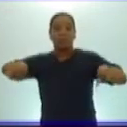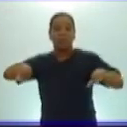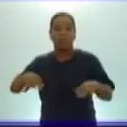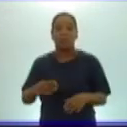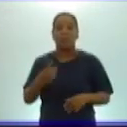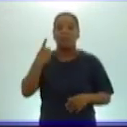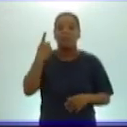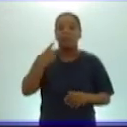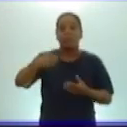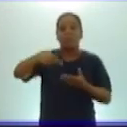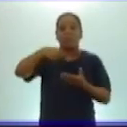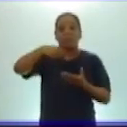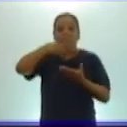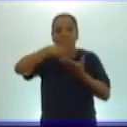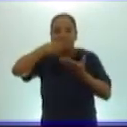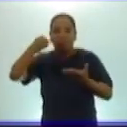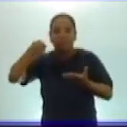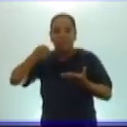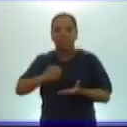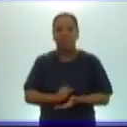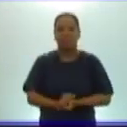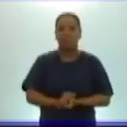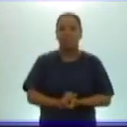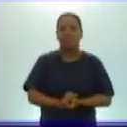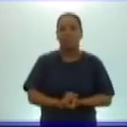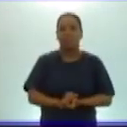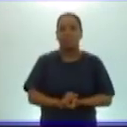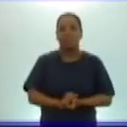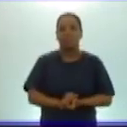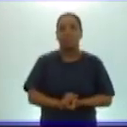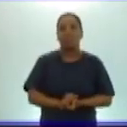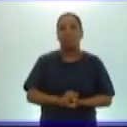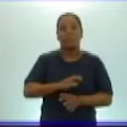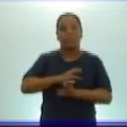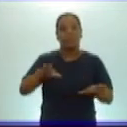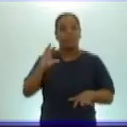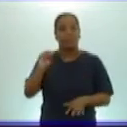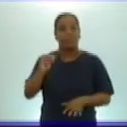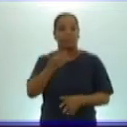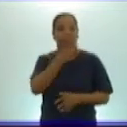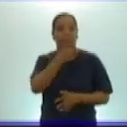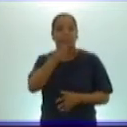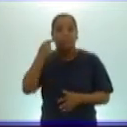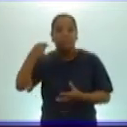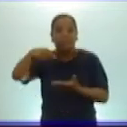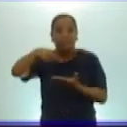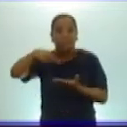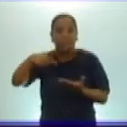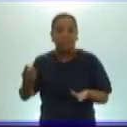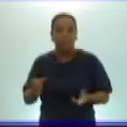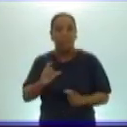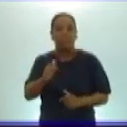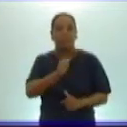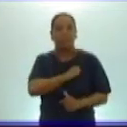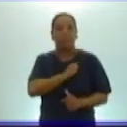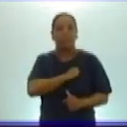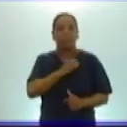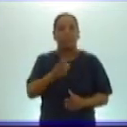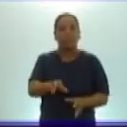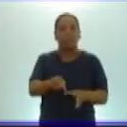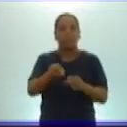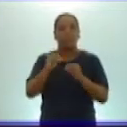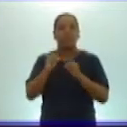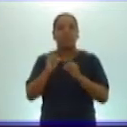una disolución. Y fíjense que ya estoy hablando de disolución, principalmente cuando se quiere recoger el